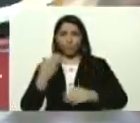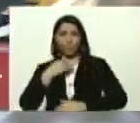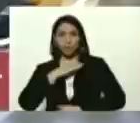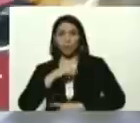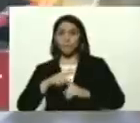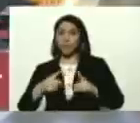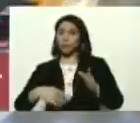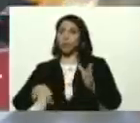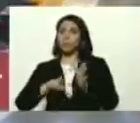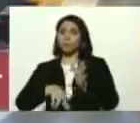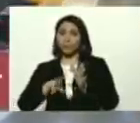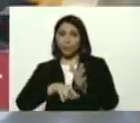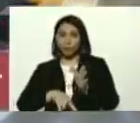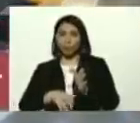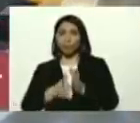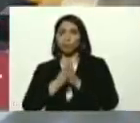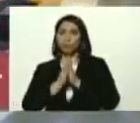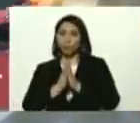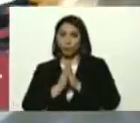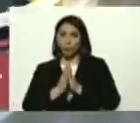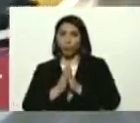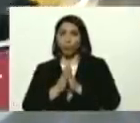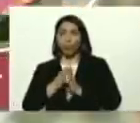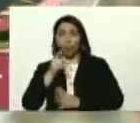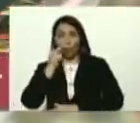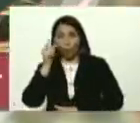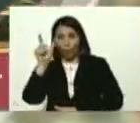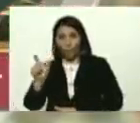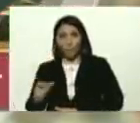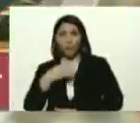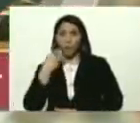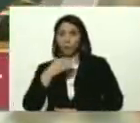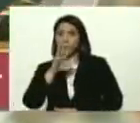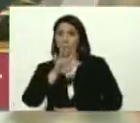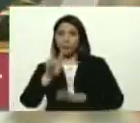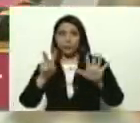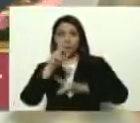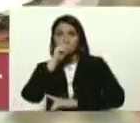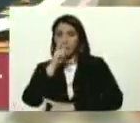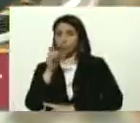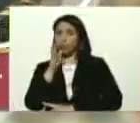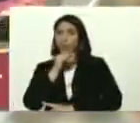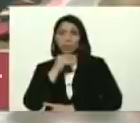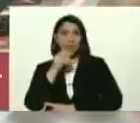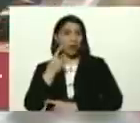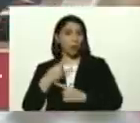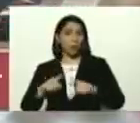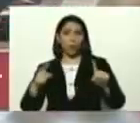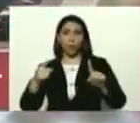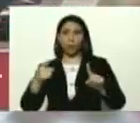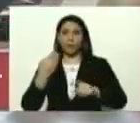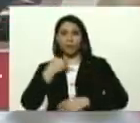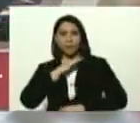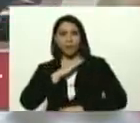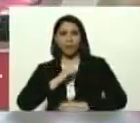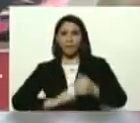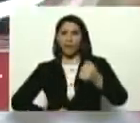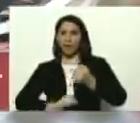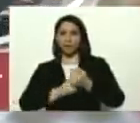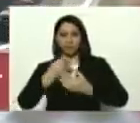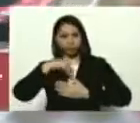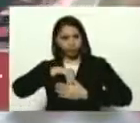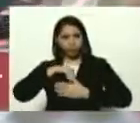repito, un hombre joven, 57 años, no tenía otra enfermedad de base o